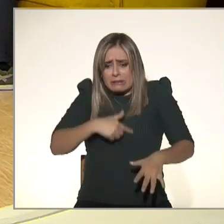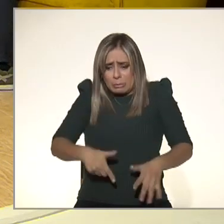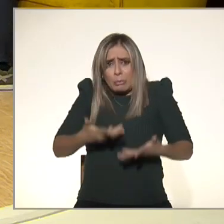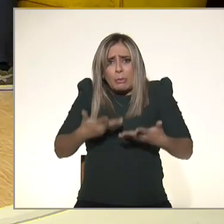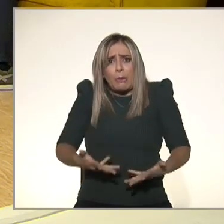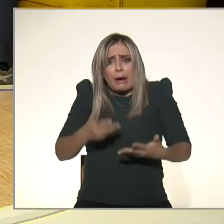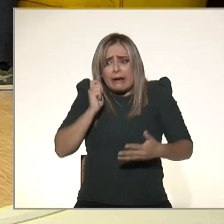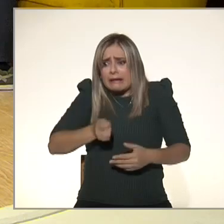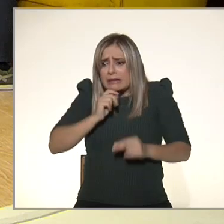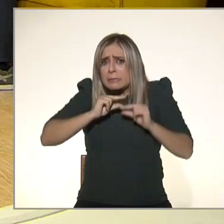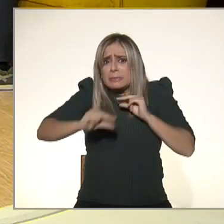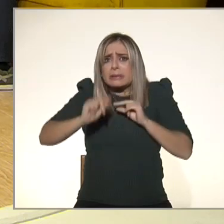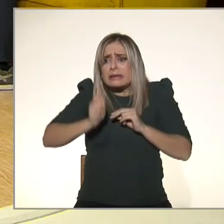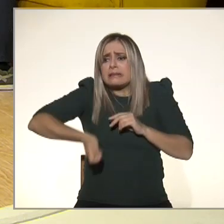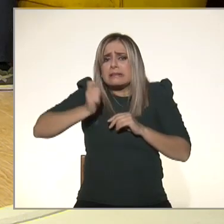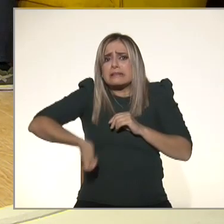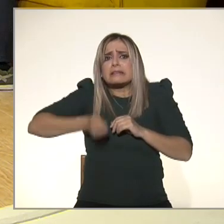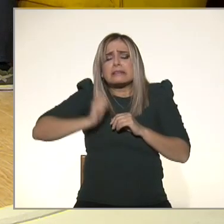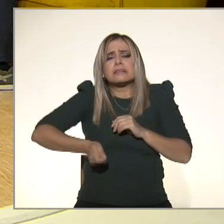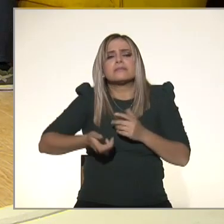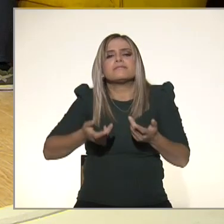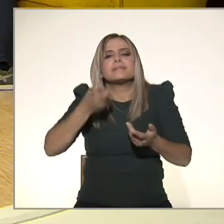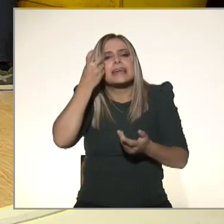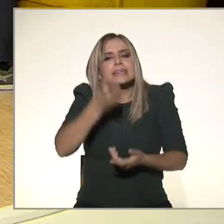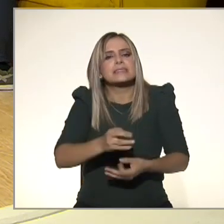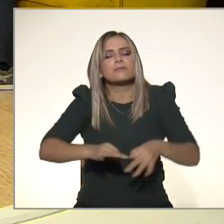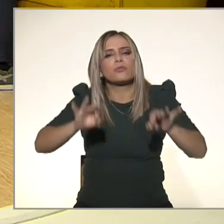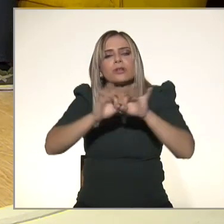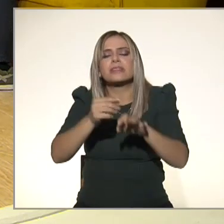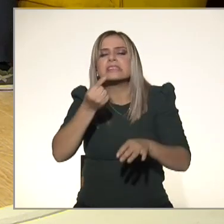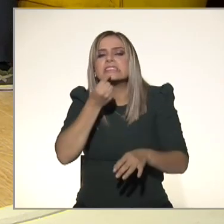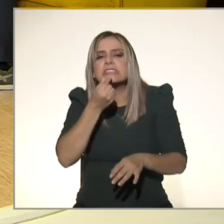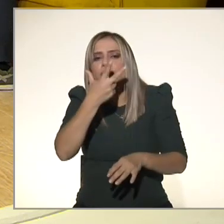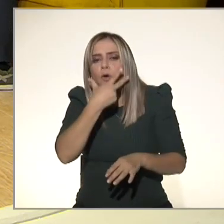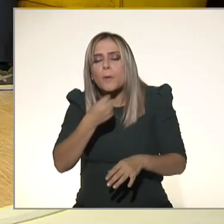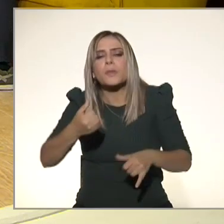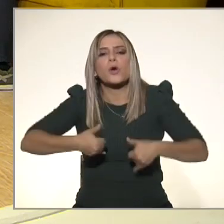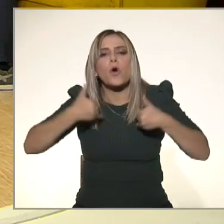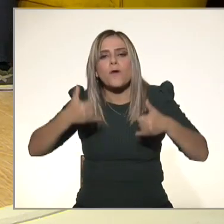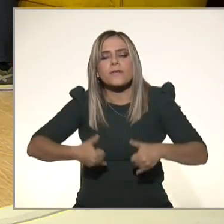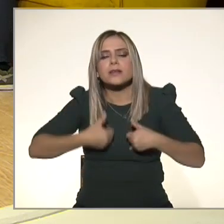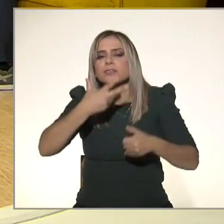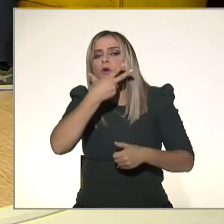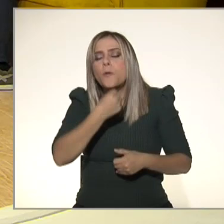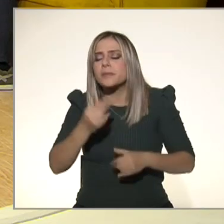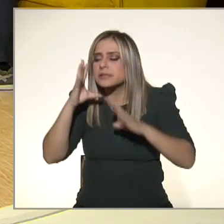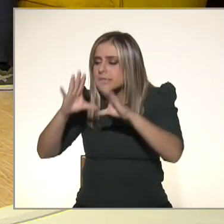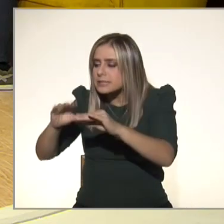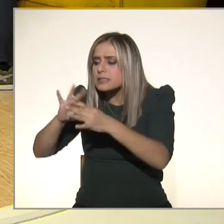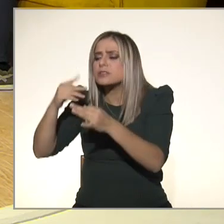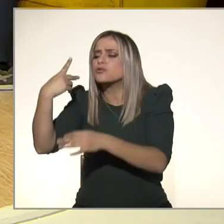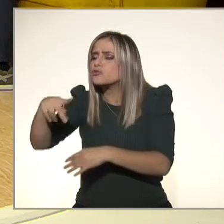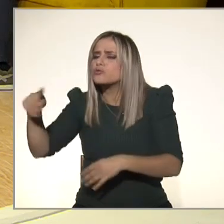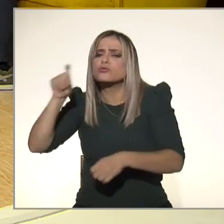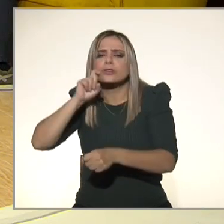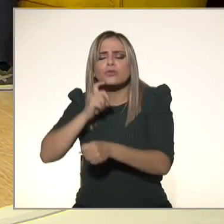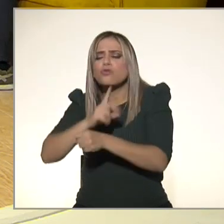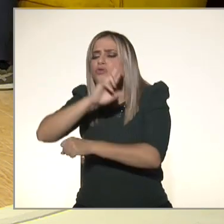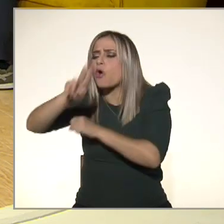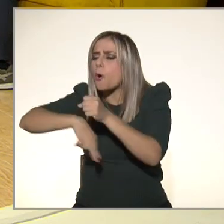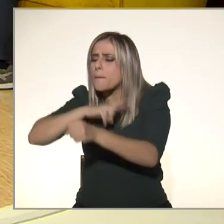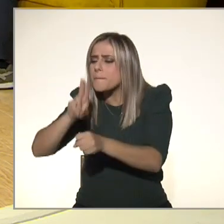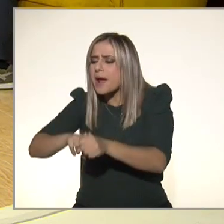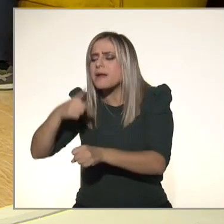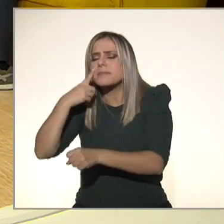esos puntos los tenemos que platicar con los niños, con los adolescentes y que sepan que es un paso normal en su sexualidad. Las